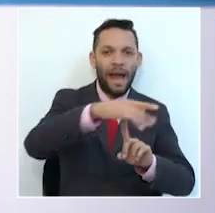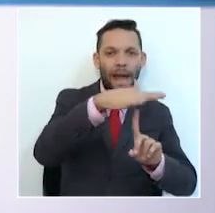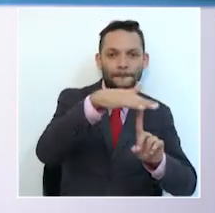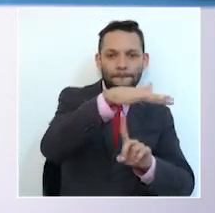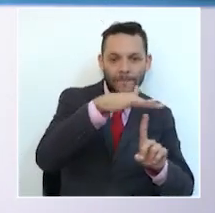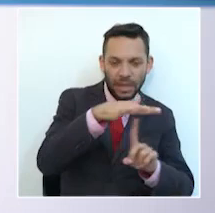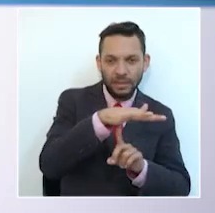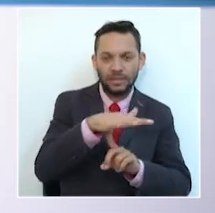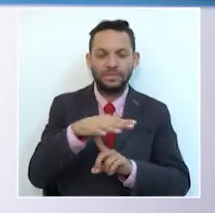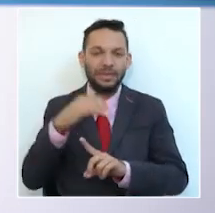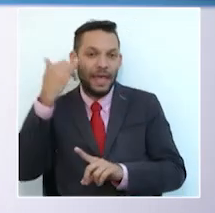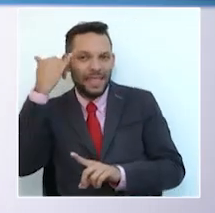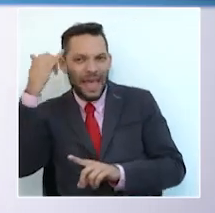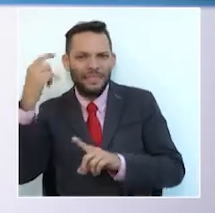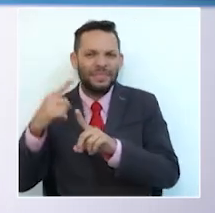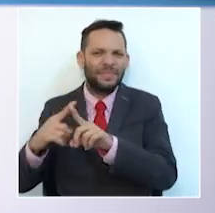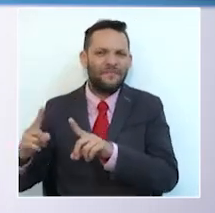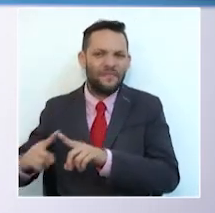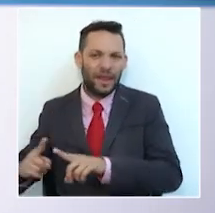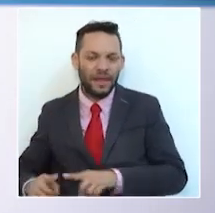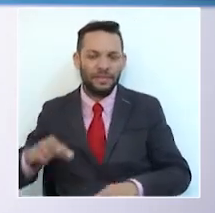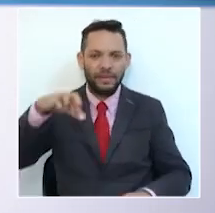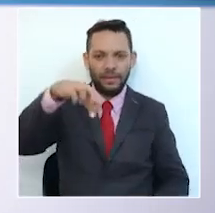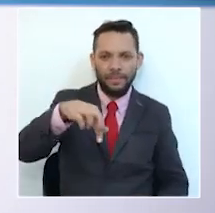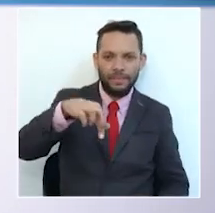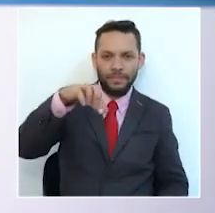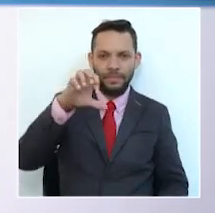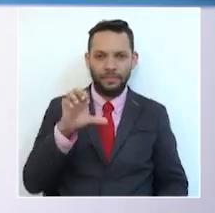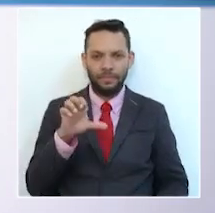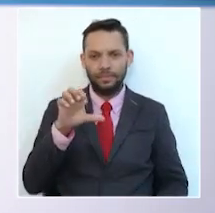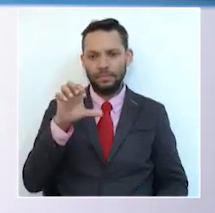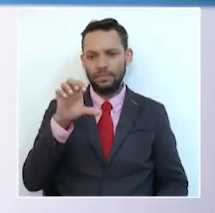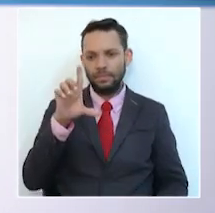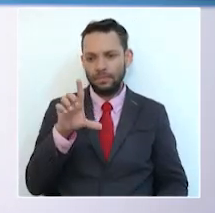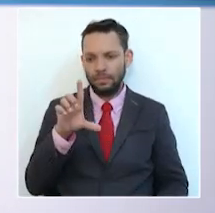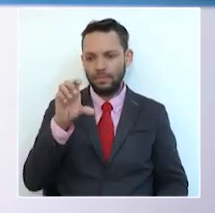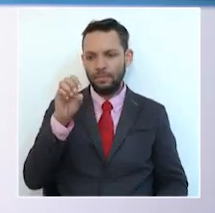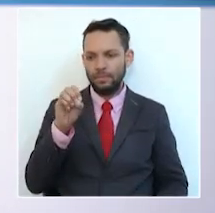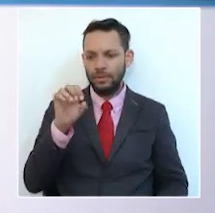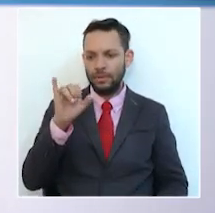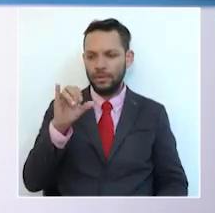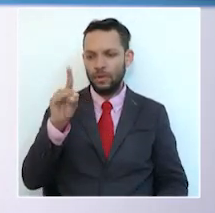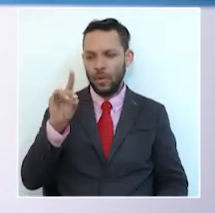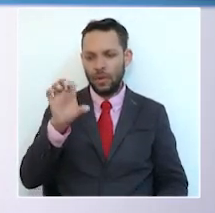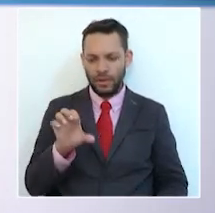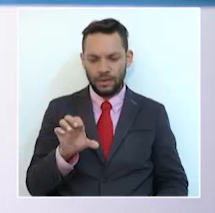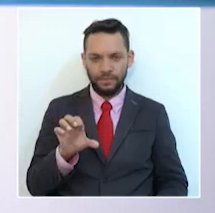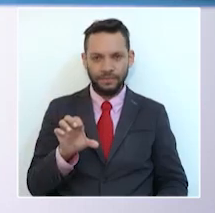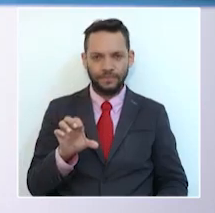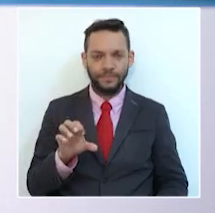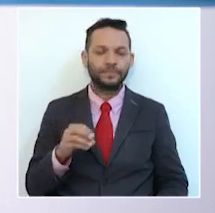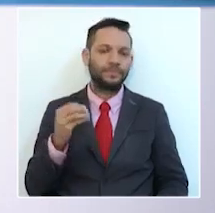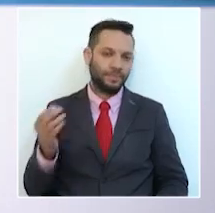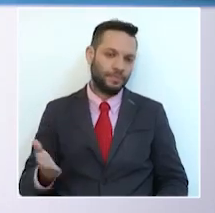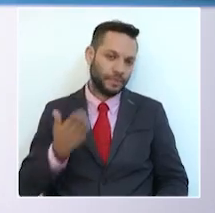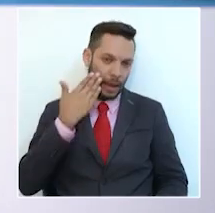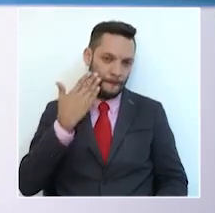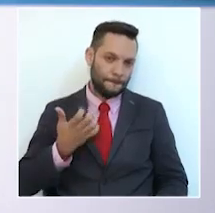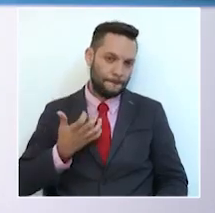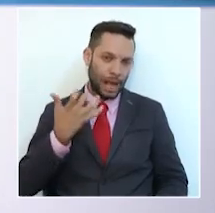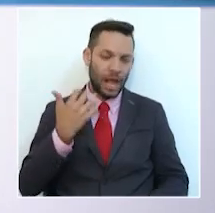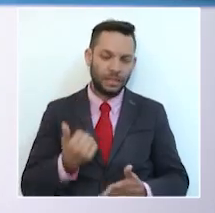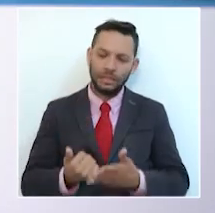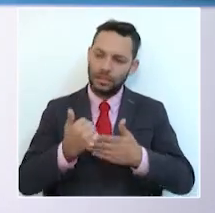temperatura o baja temperatura el pelo jde engloba a todo este tipo de productos que en los distintos países